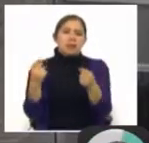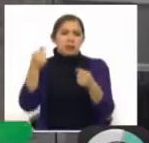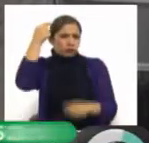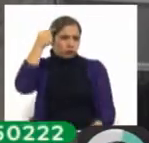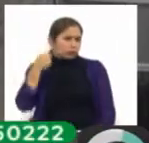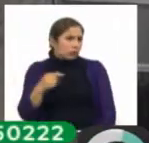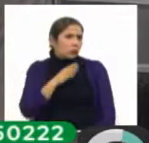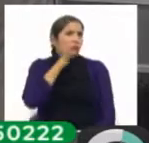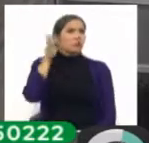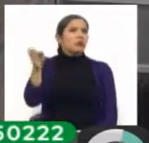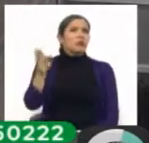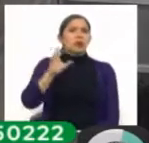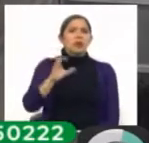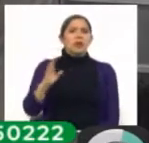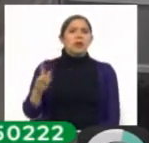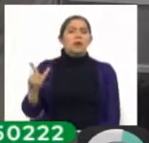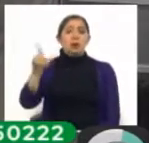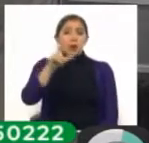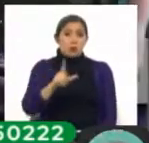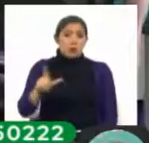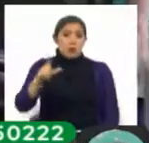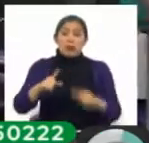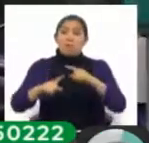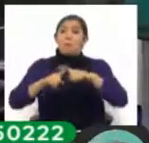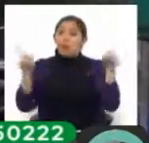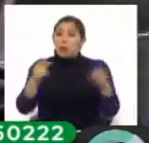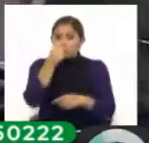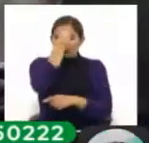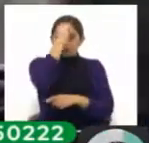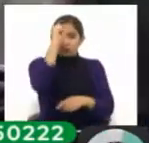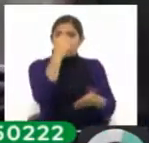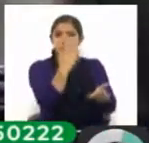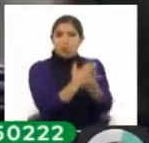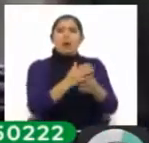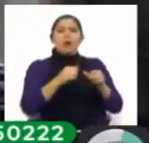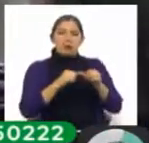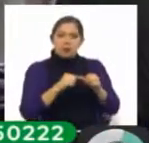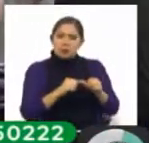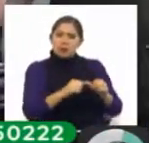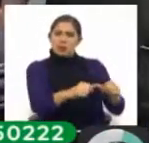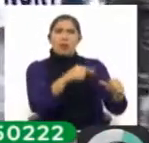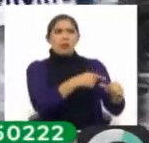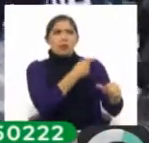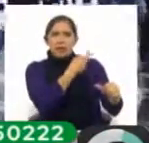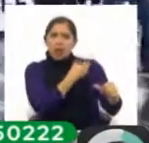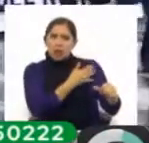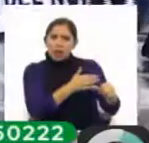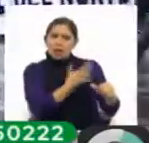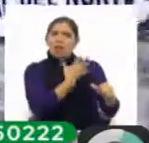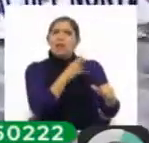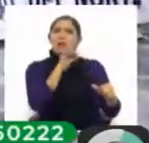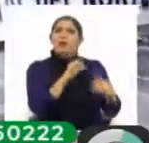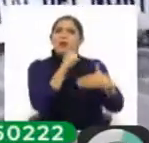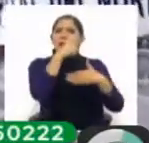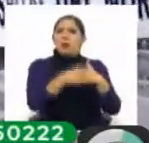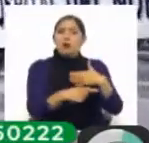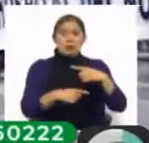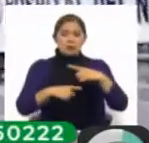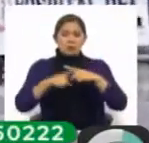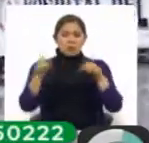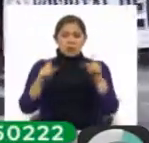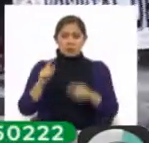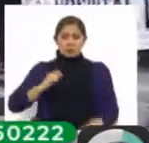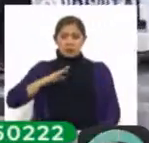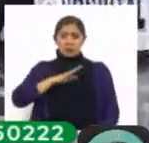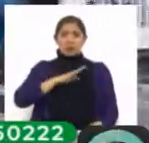este lunes, pero sin levantar la huelga indefinida que acatan desde el 19 de agosto, a pesar de la resolución del Tribunal